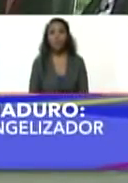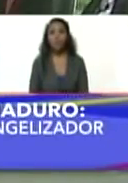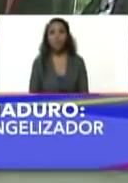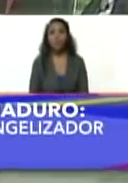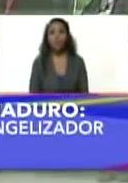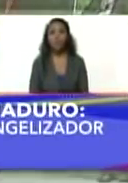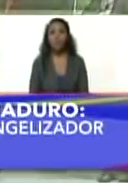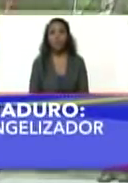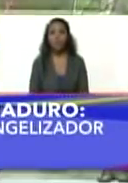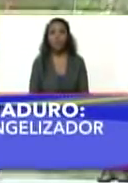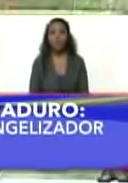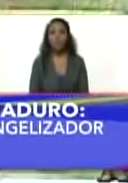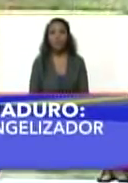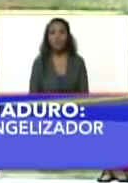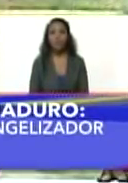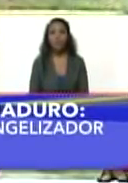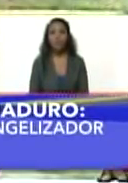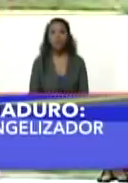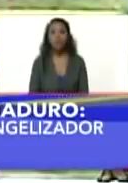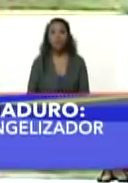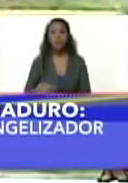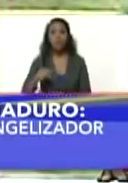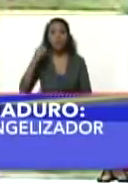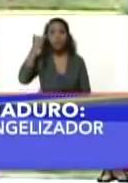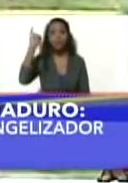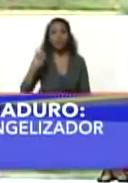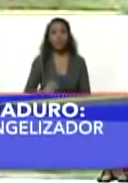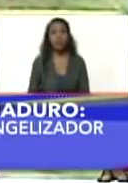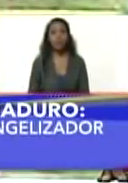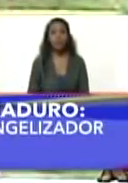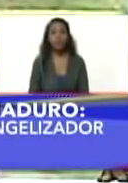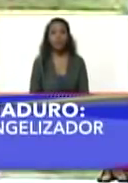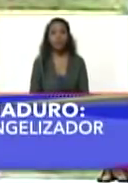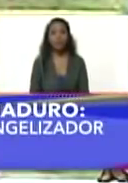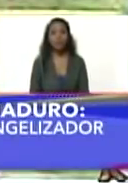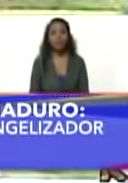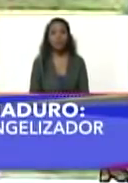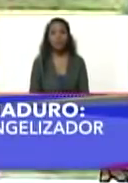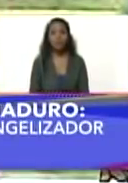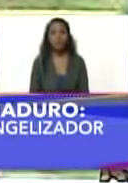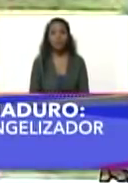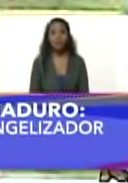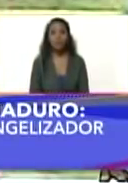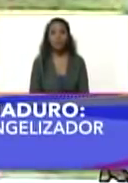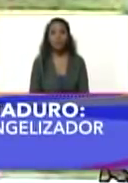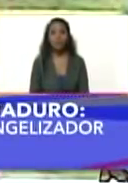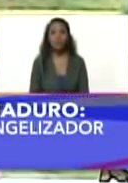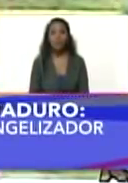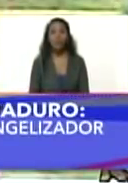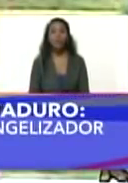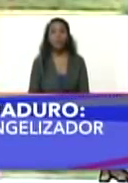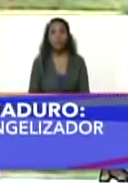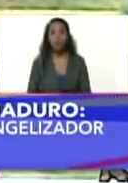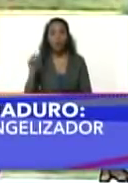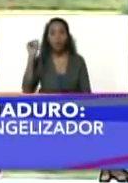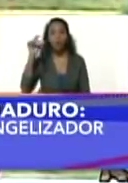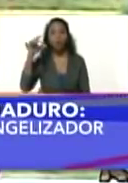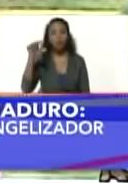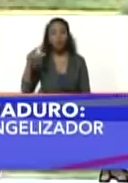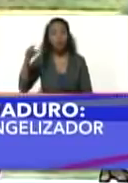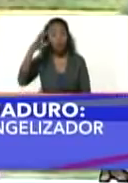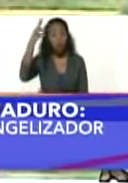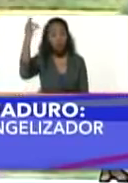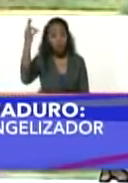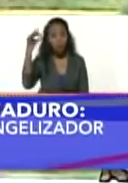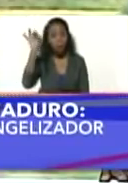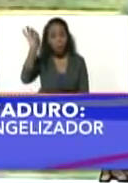porque estoy de acuerdo con esta idea de los consejos eclesiales, consejos pastorales de gobierno. Estoy